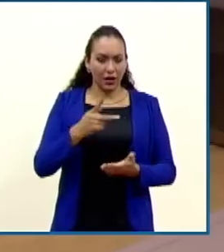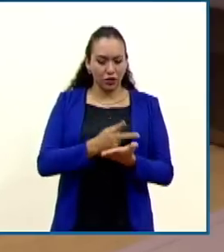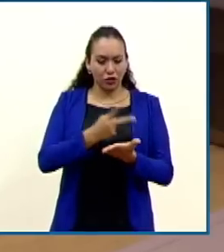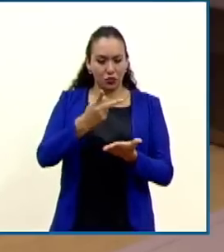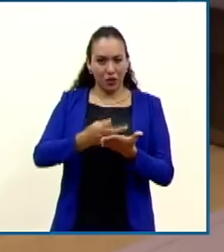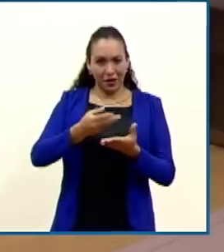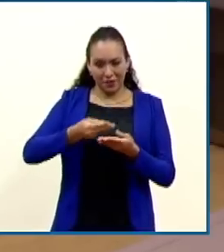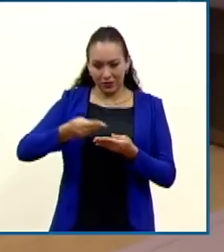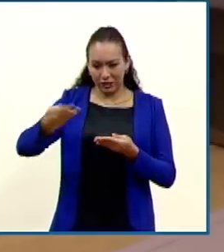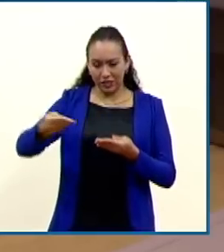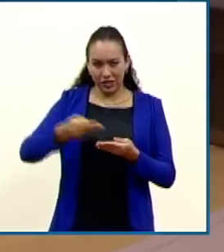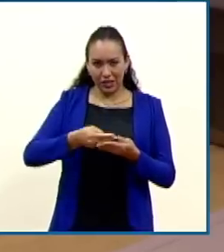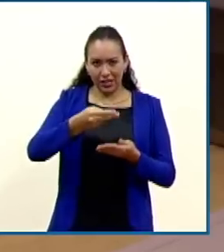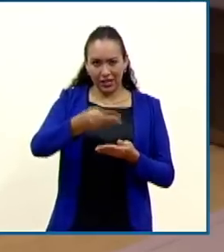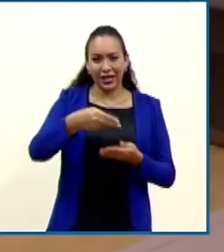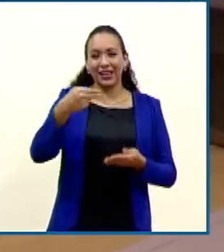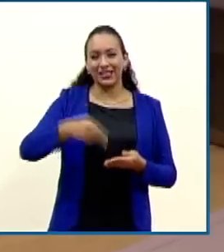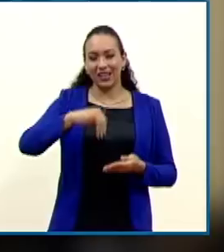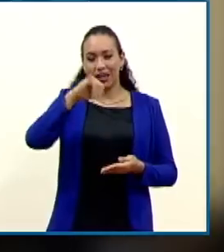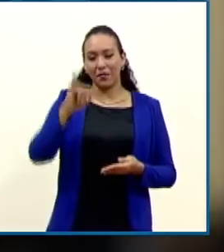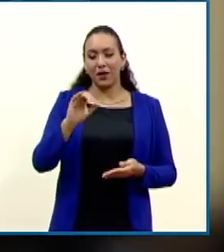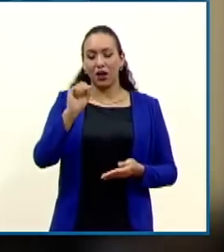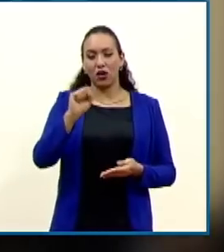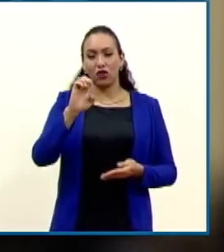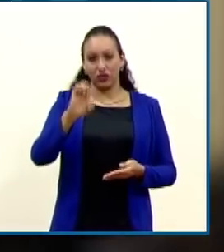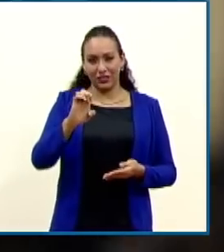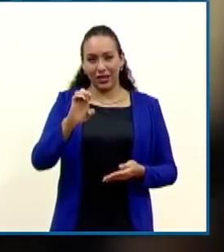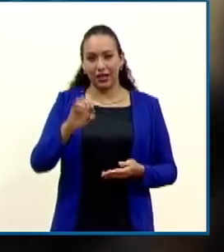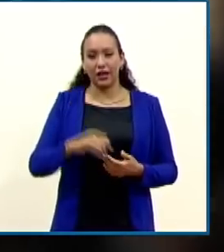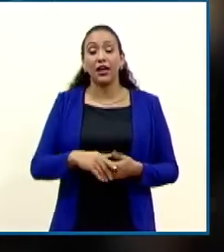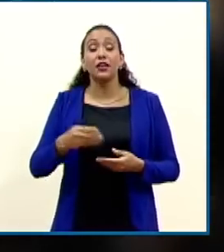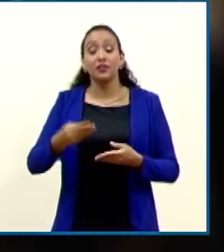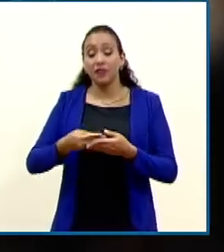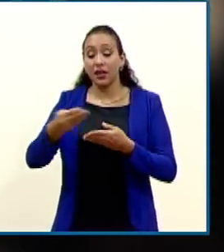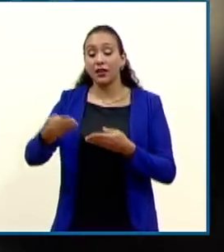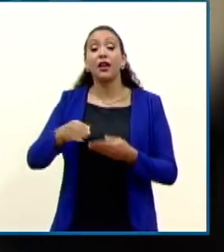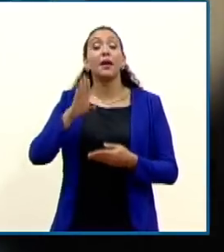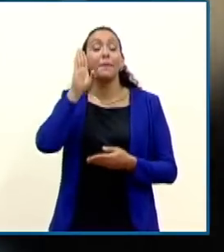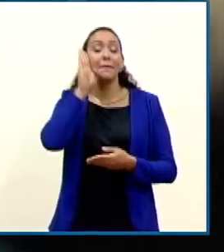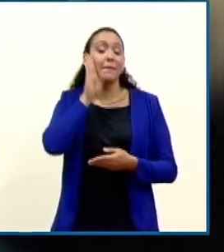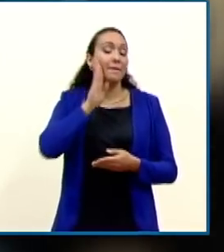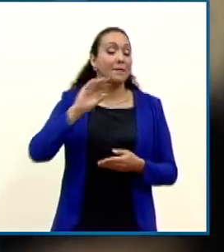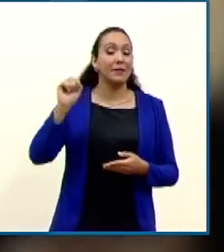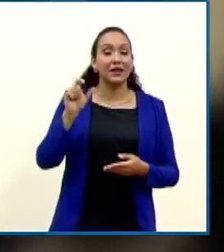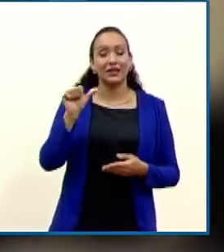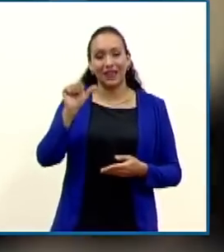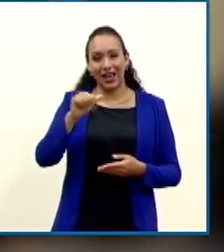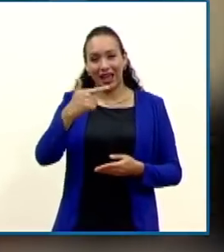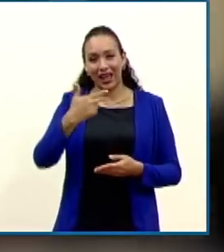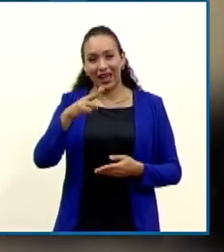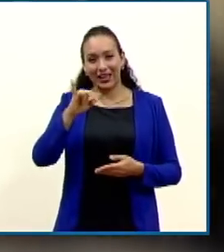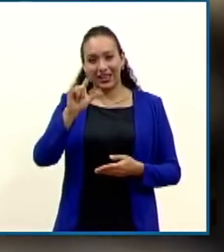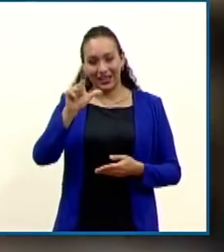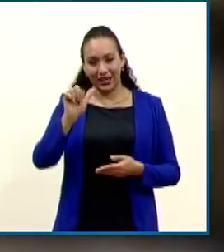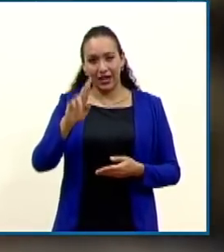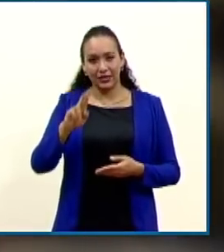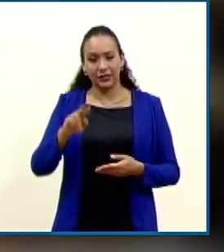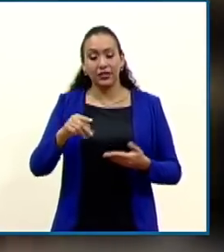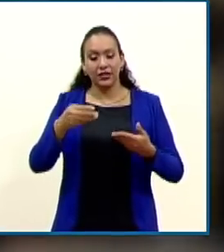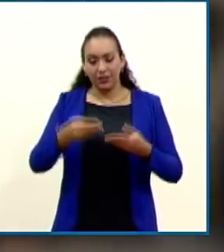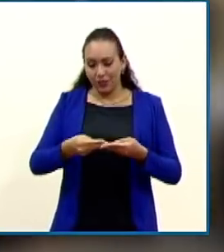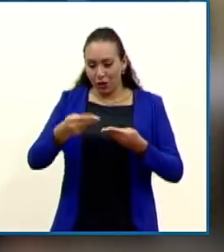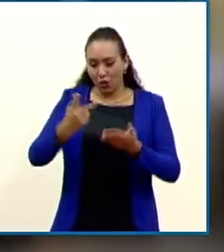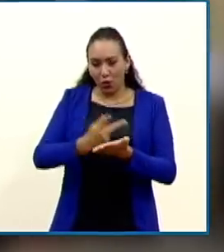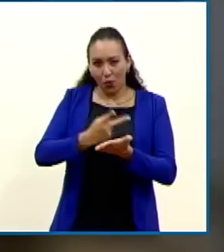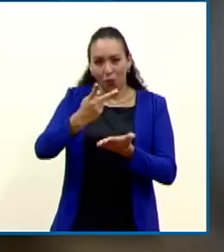de comunicación José Pagés Yergo 2024 se entregó al ministro Luis María Aguilar la presea a la excelencia